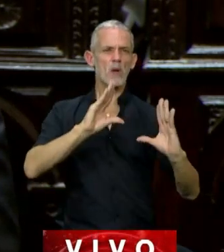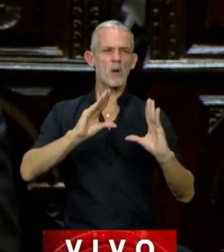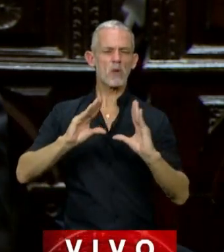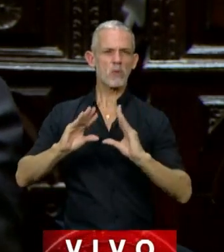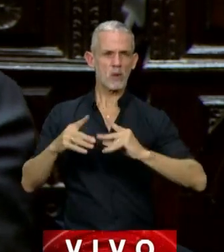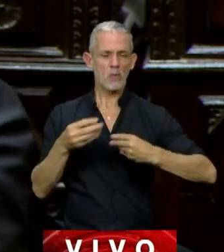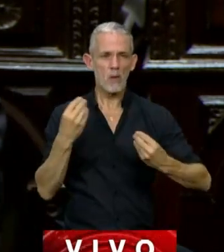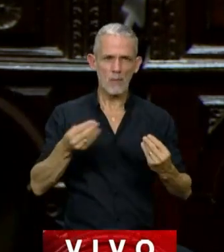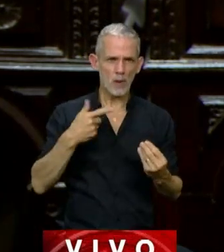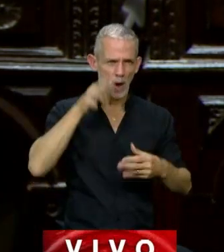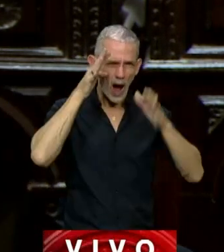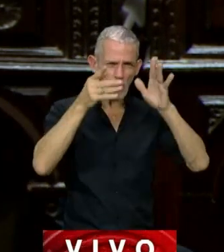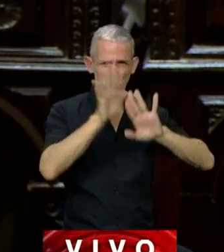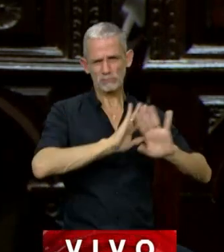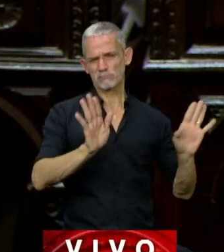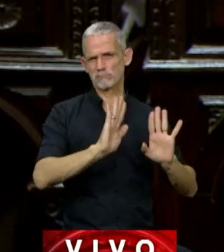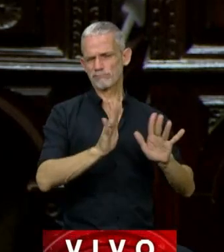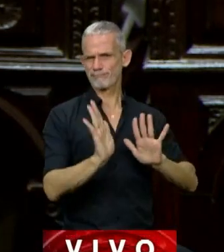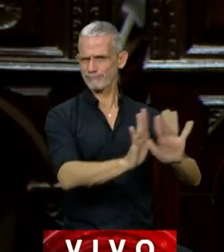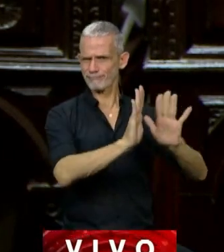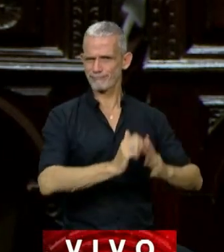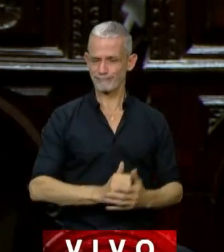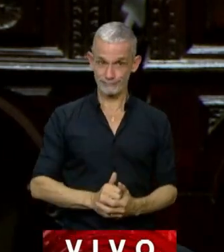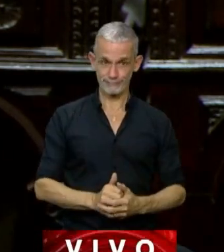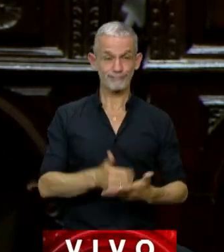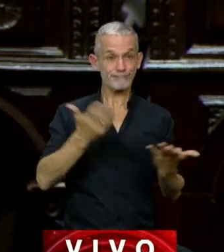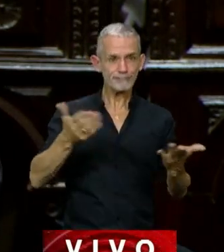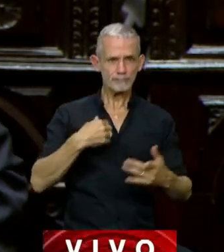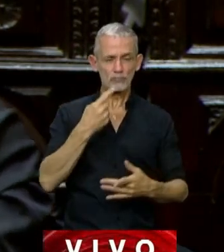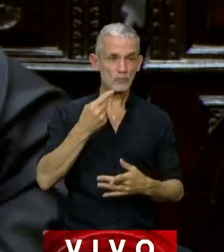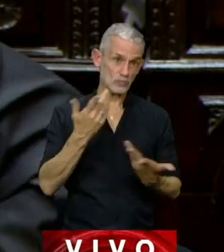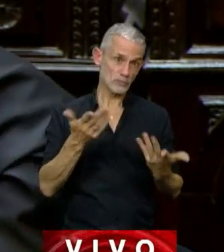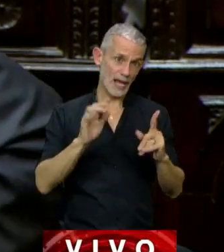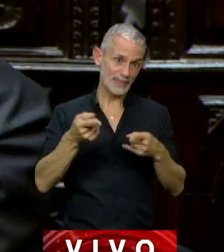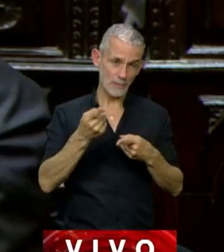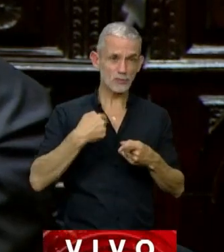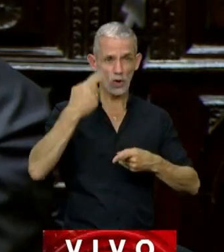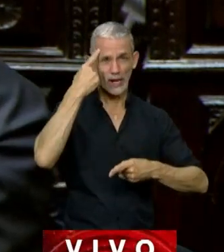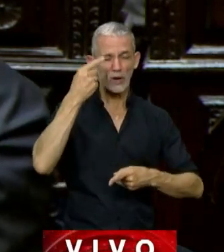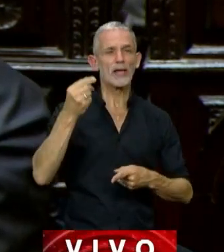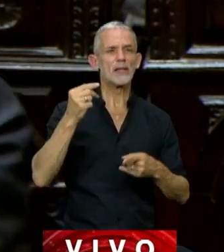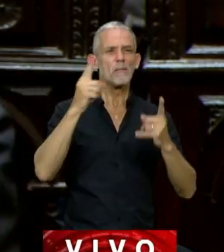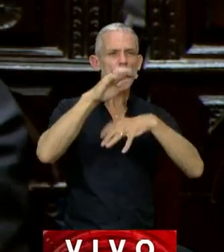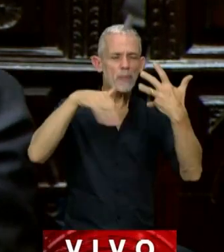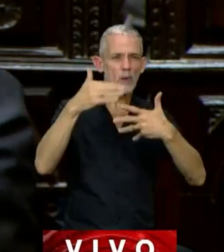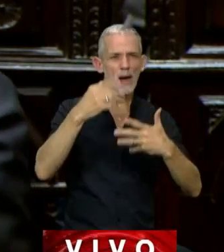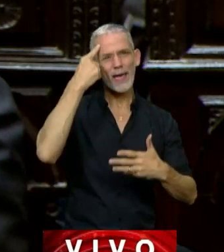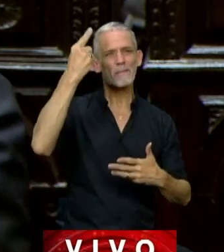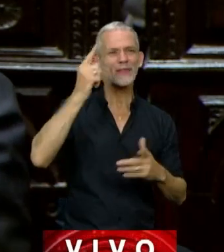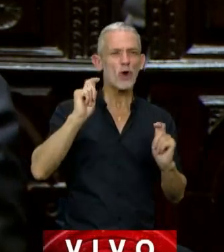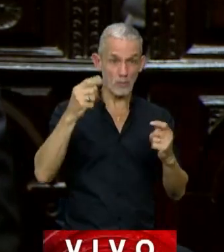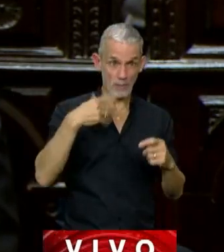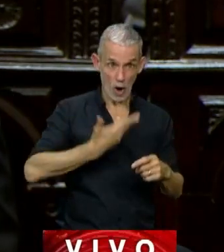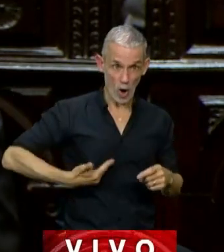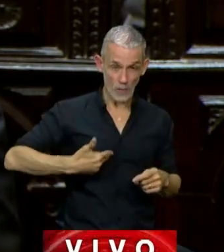para disciplinar los abusos del poder económico. Y como digo esto, también tengo que decir que creo que esta crisis no la